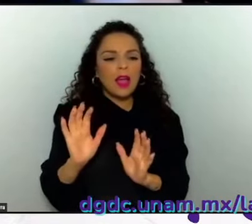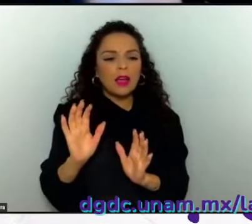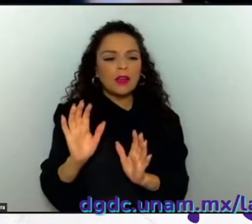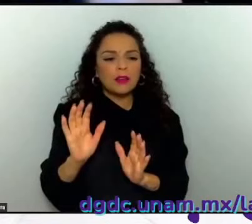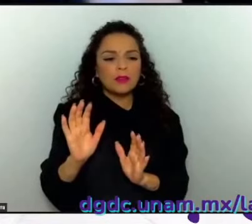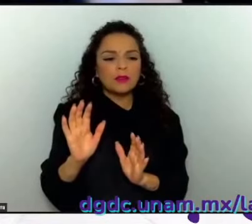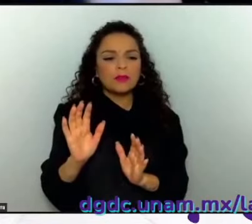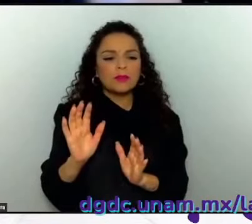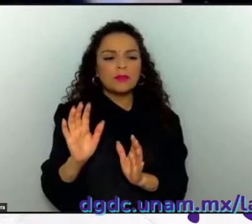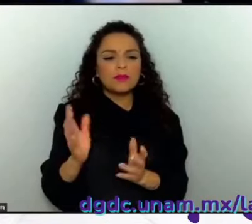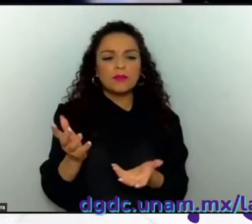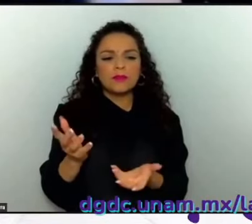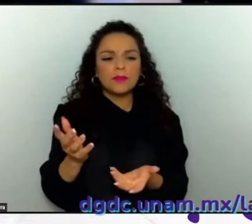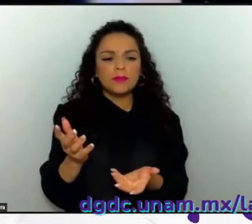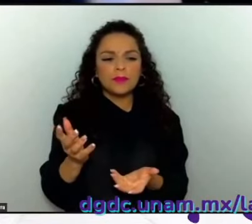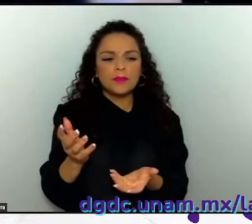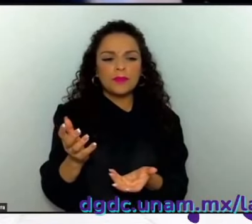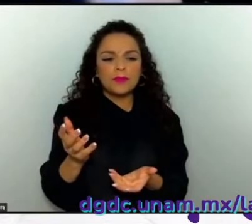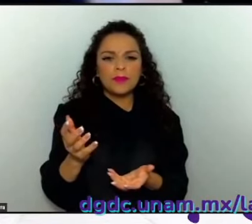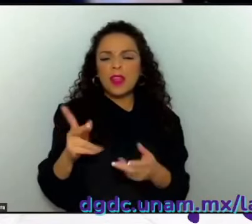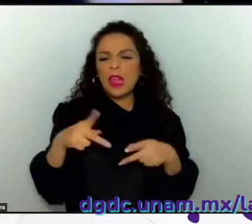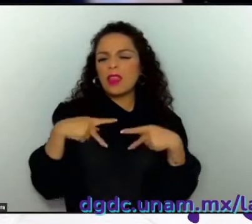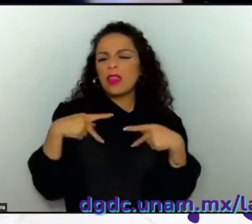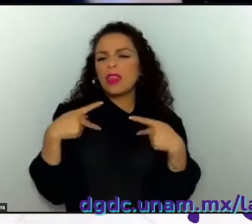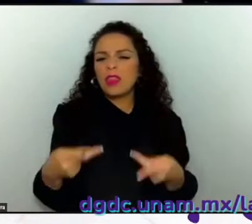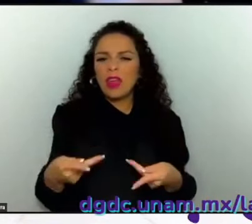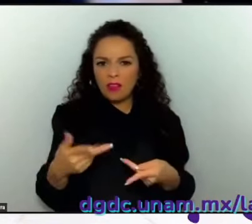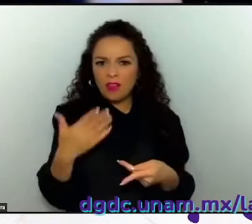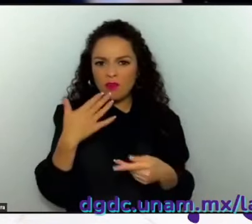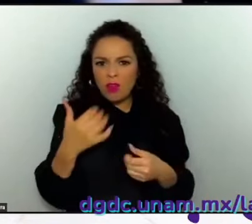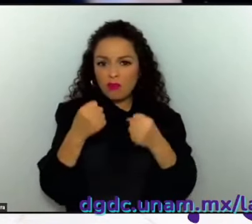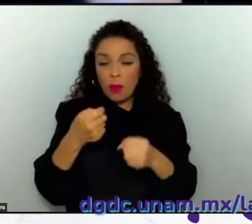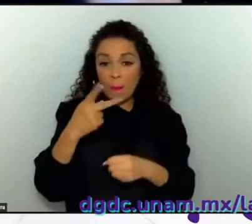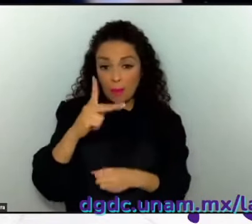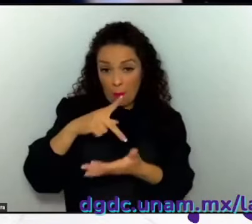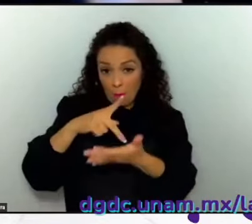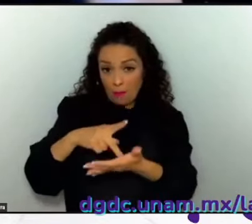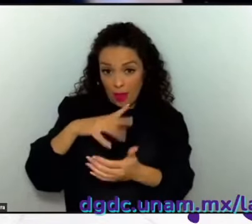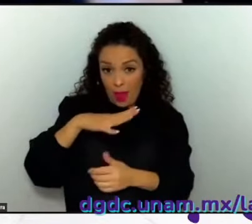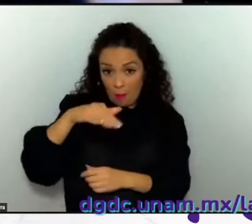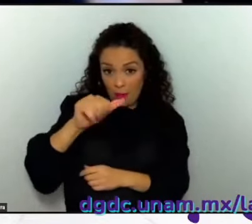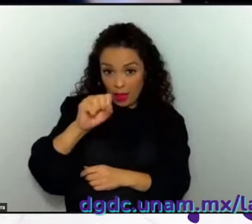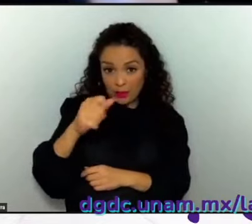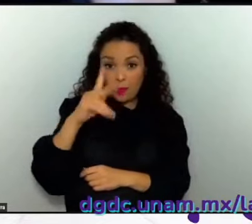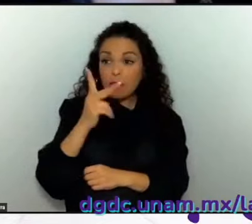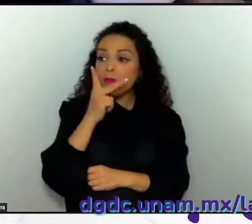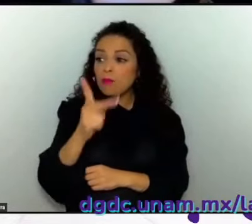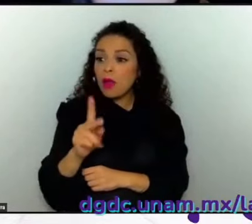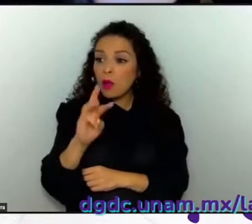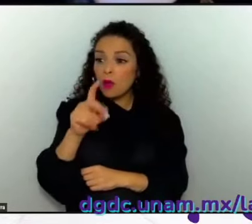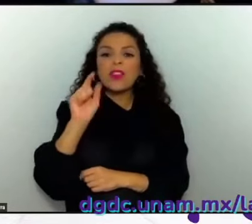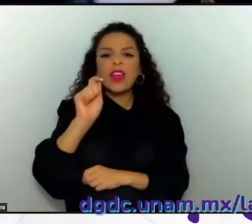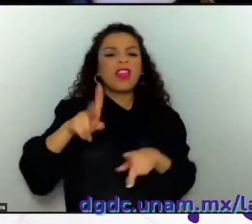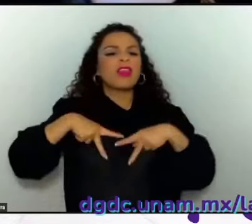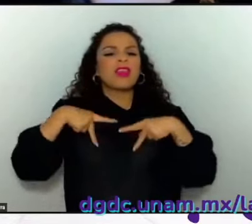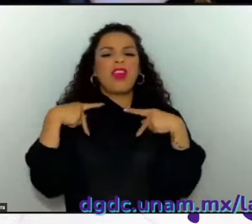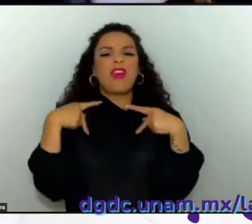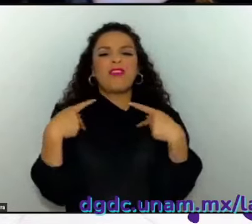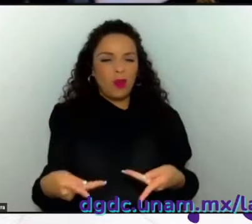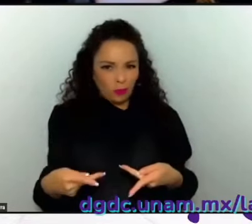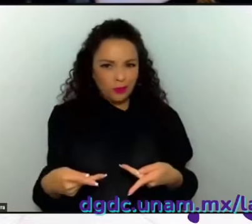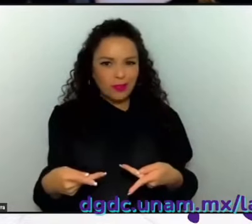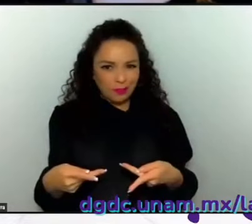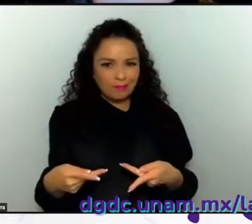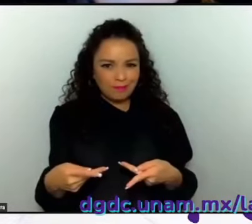particles, materias que interactúan débilmente y que tienen masa, pero en inglés la palabra WIMP quiere decir debilucho. Y